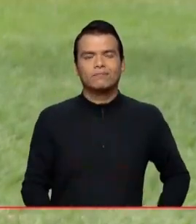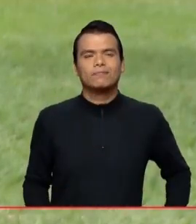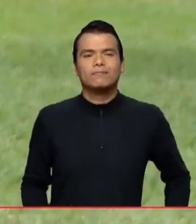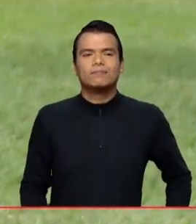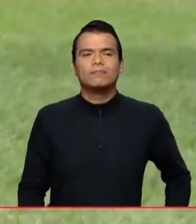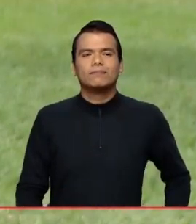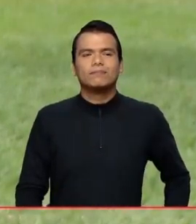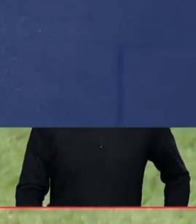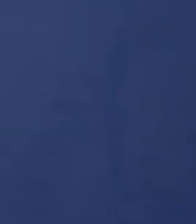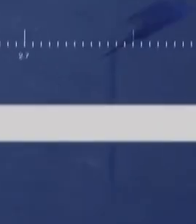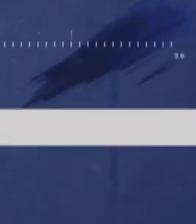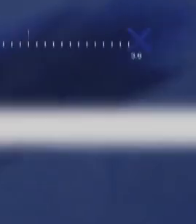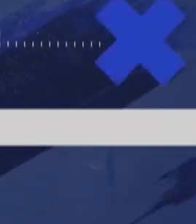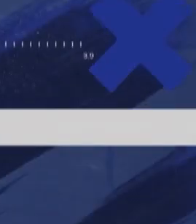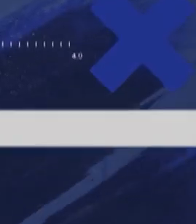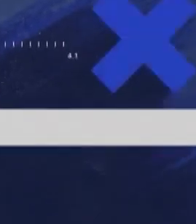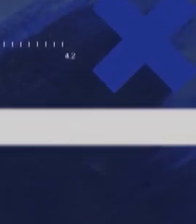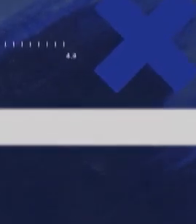noticias